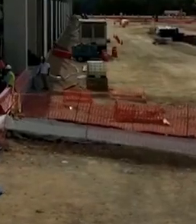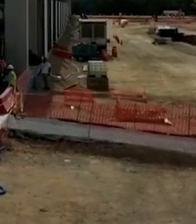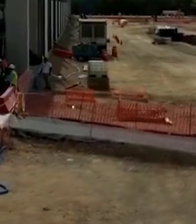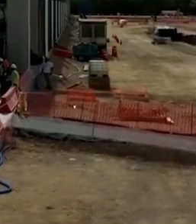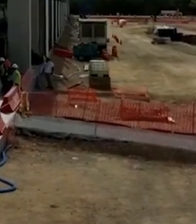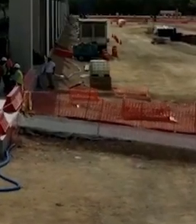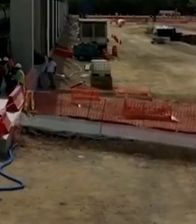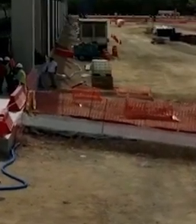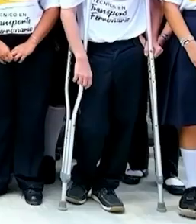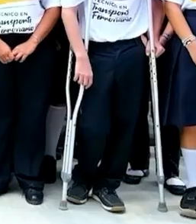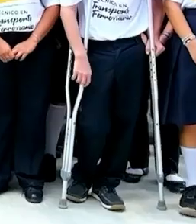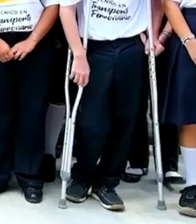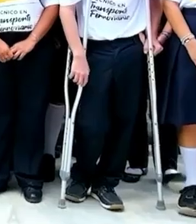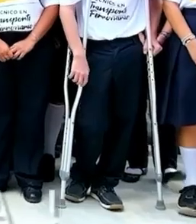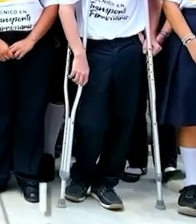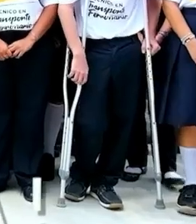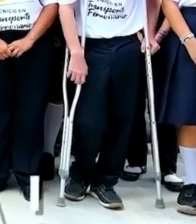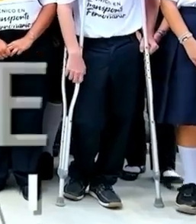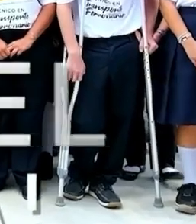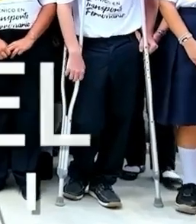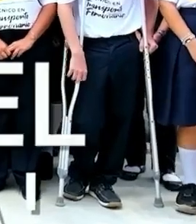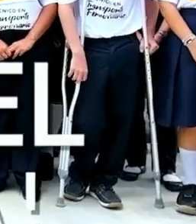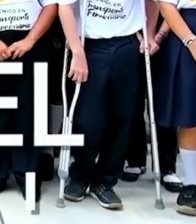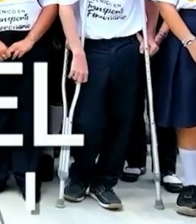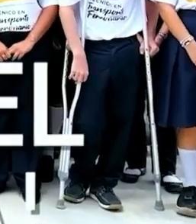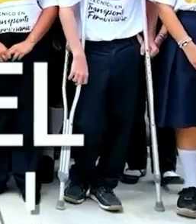dar un agradecimiento. ¡Que viva el Tren Maya! ¡Gracias,